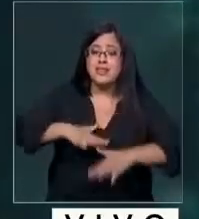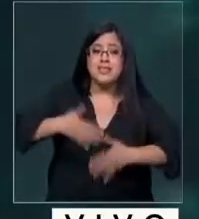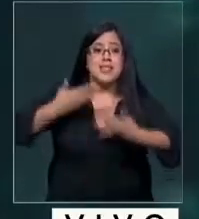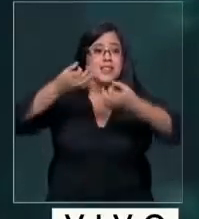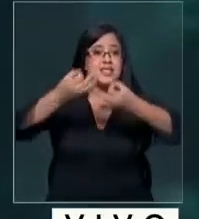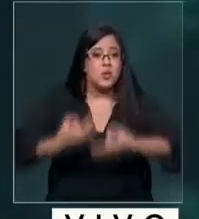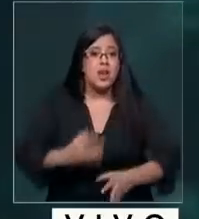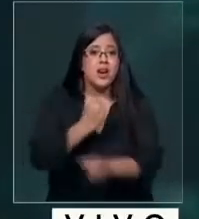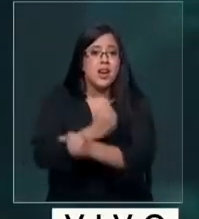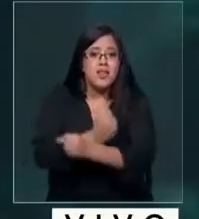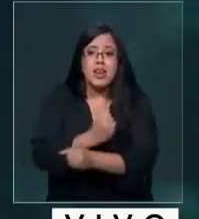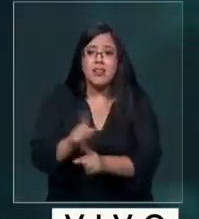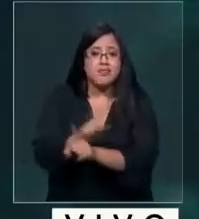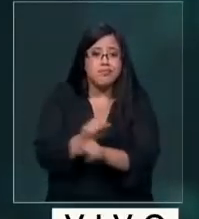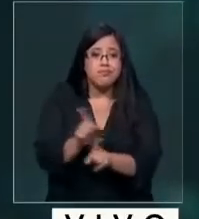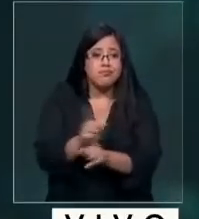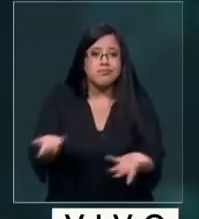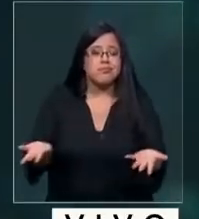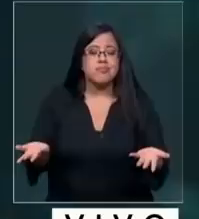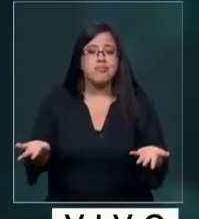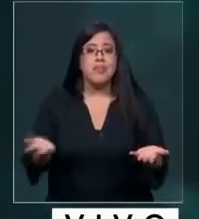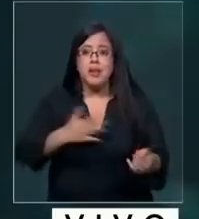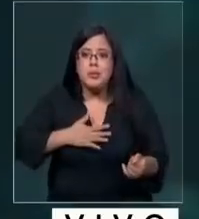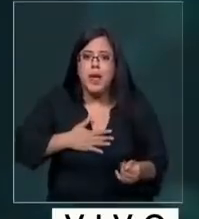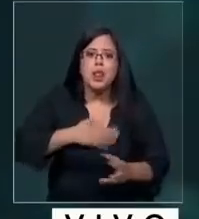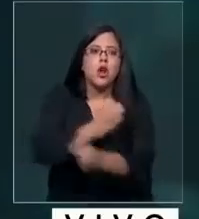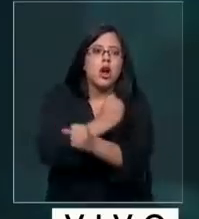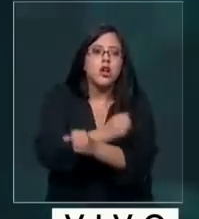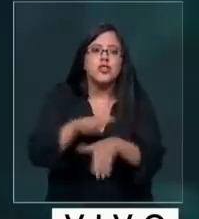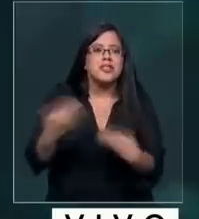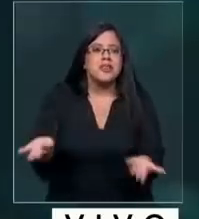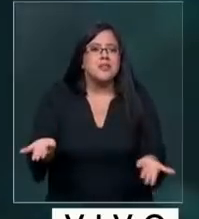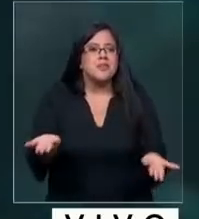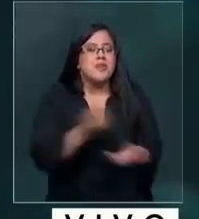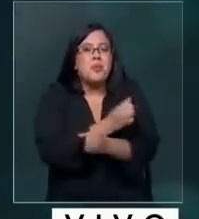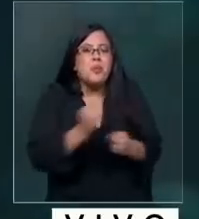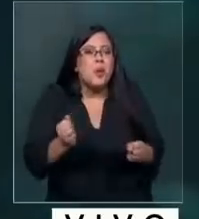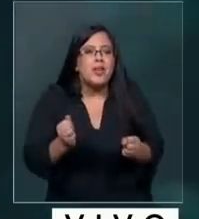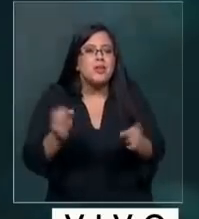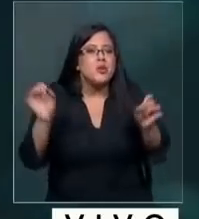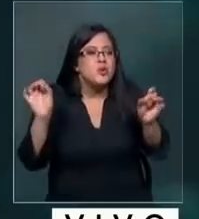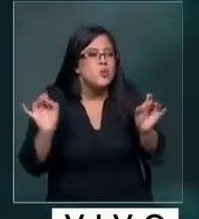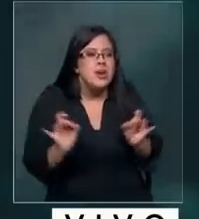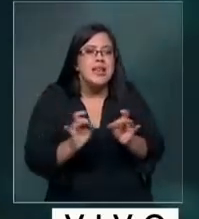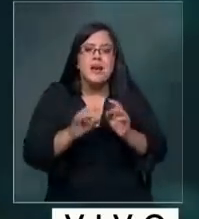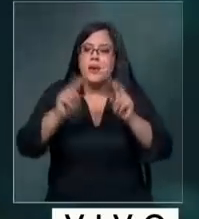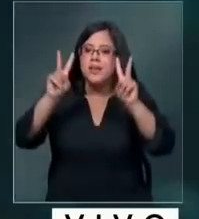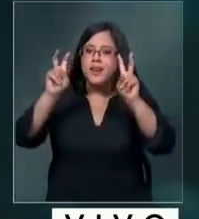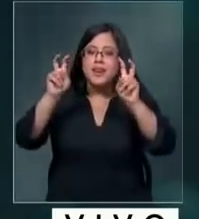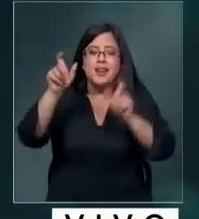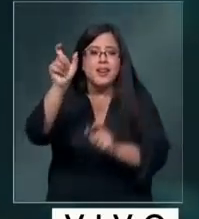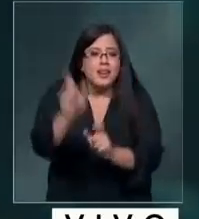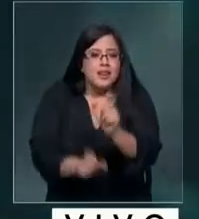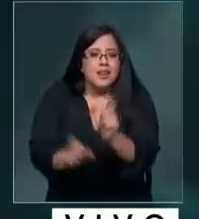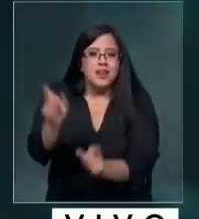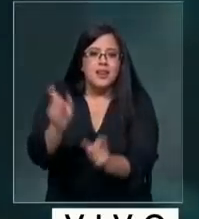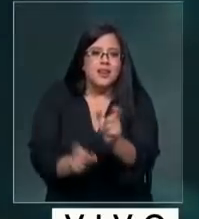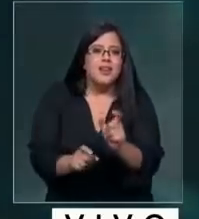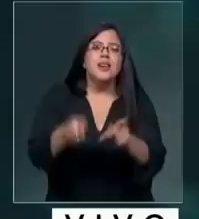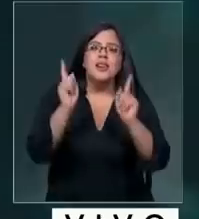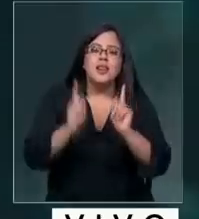carabineros entonces no tiene sentido una policía que supuestamente quiere resguardar la seguridad de sus ciudadanos